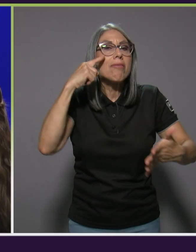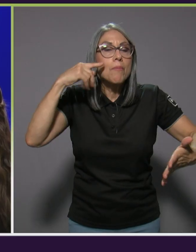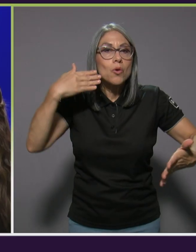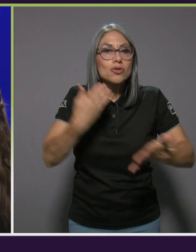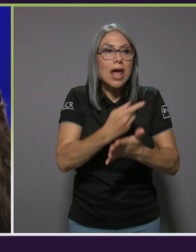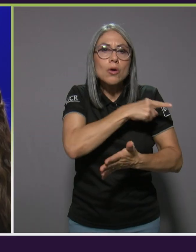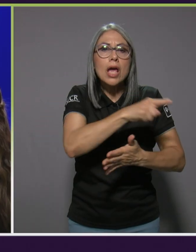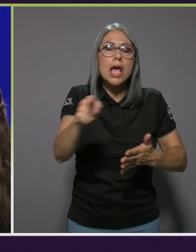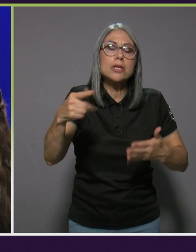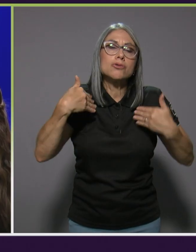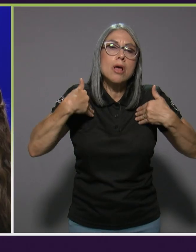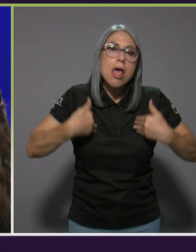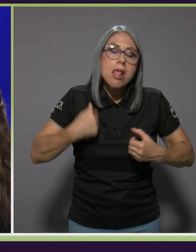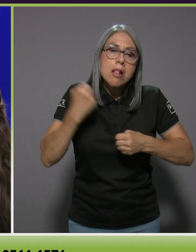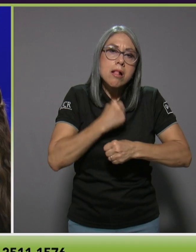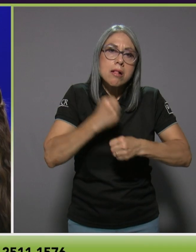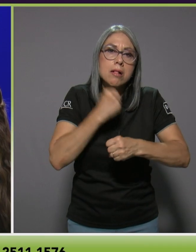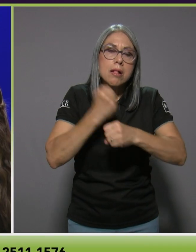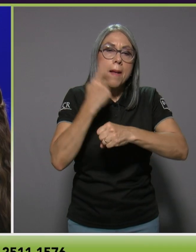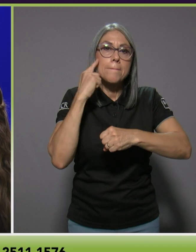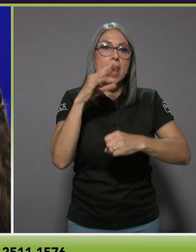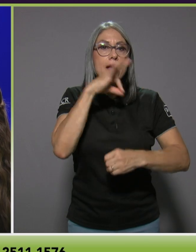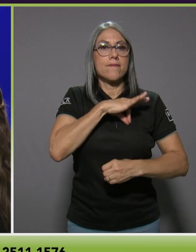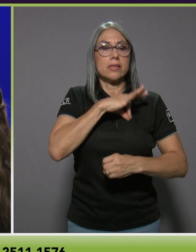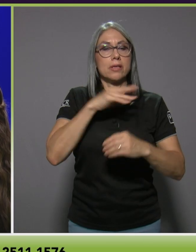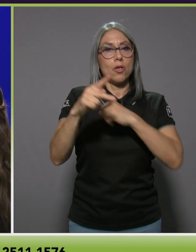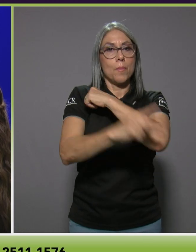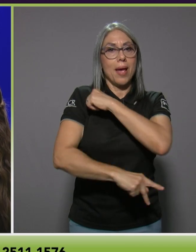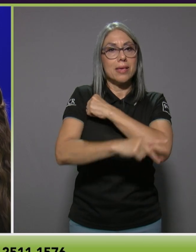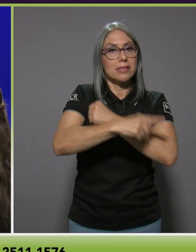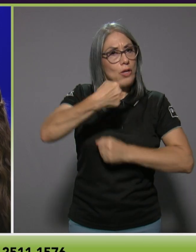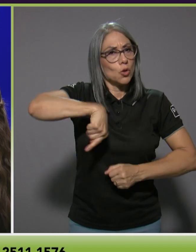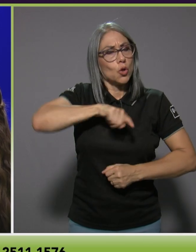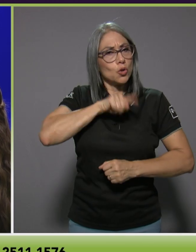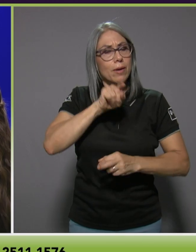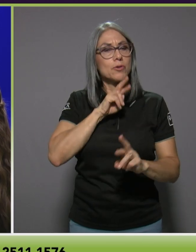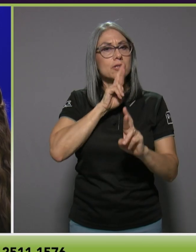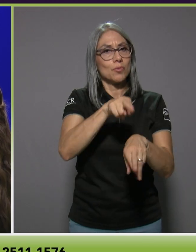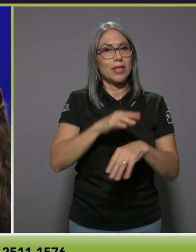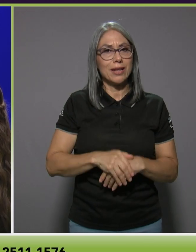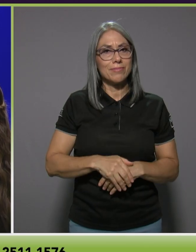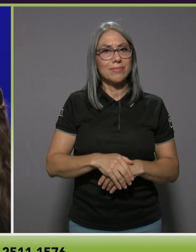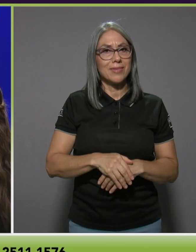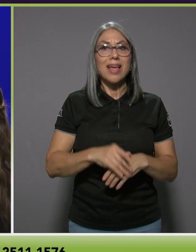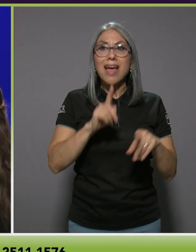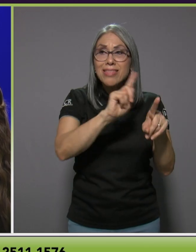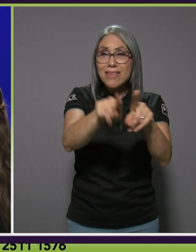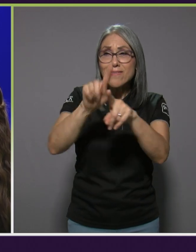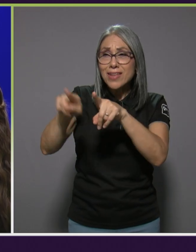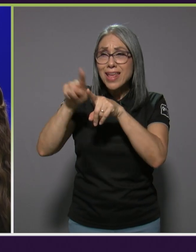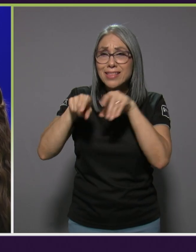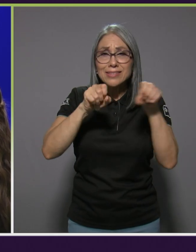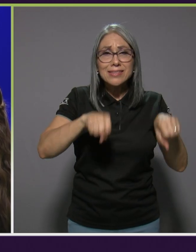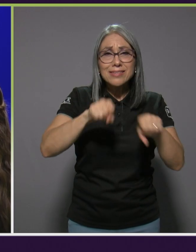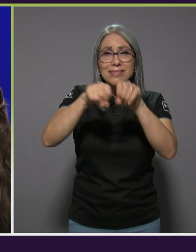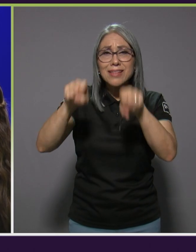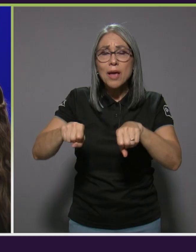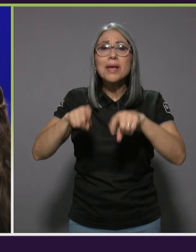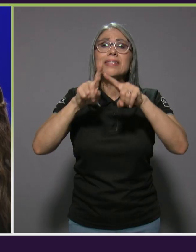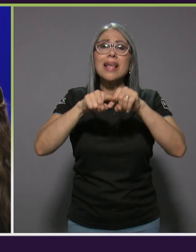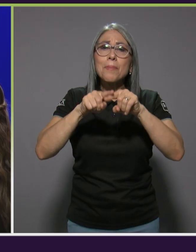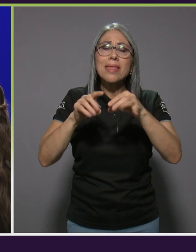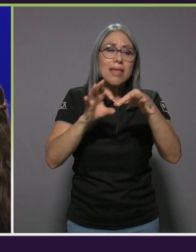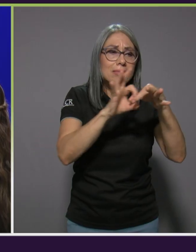responder a ellos, y que eventualmente los sistemas codependen muchísimo de esta relación y efectividad, que hagamos conciencia sobre